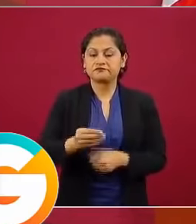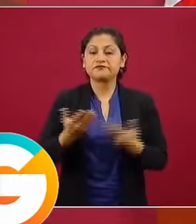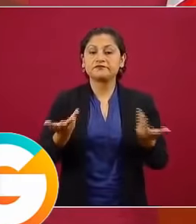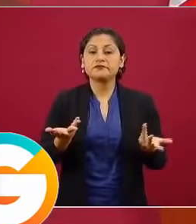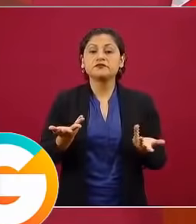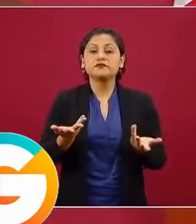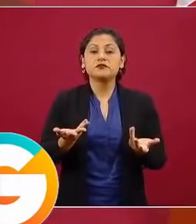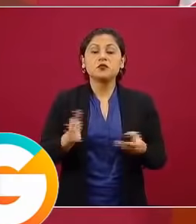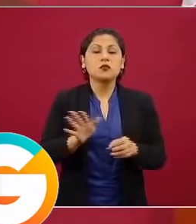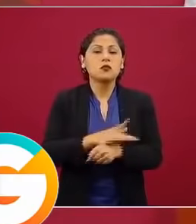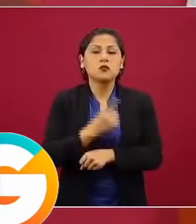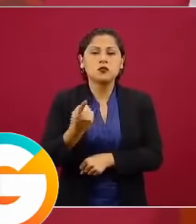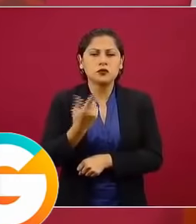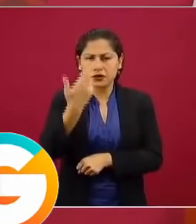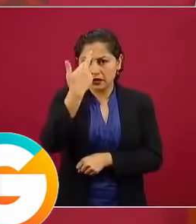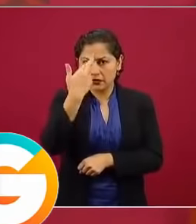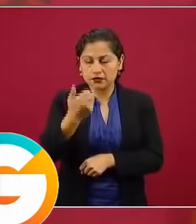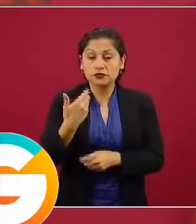del pueblo de México